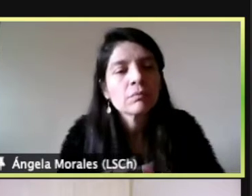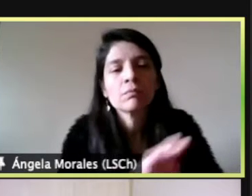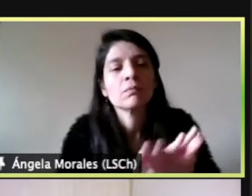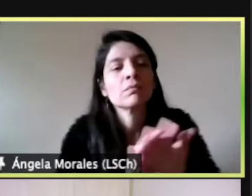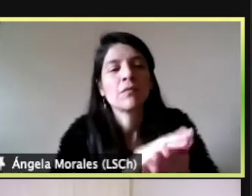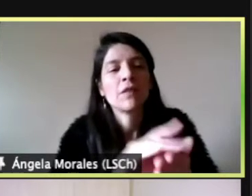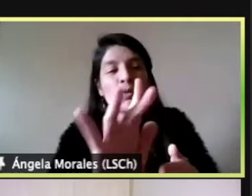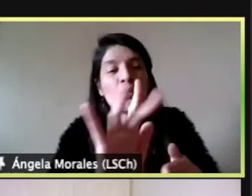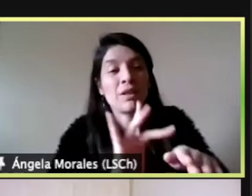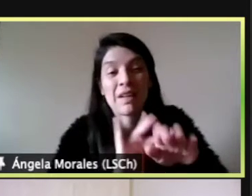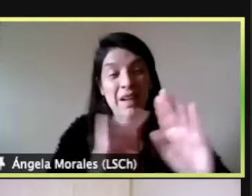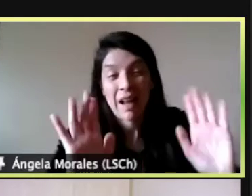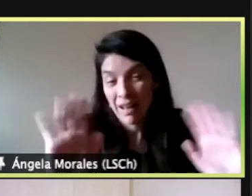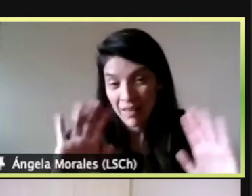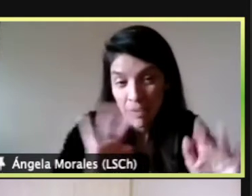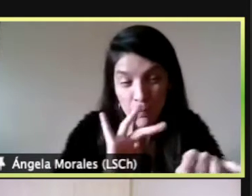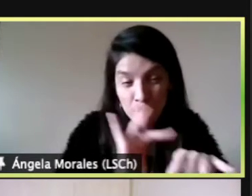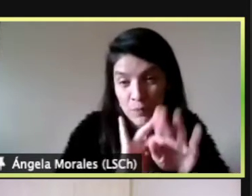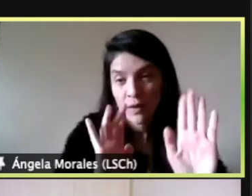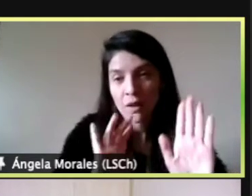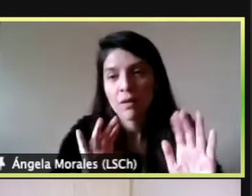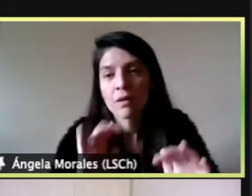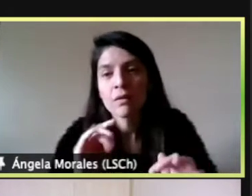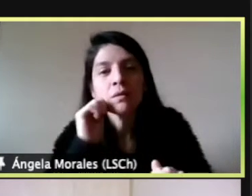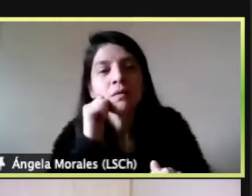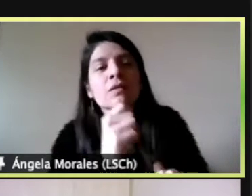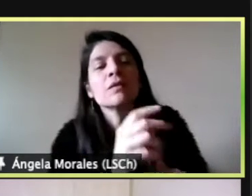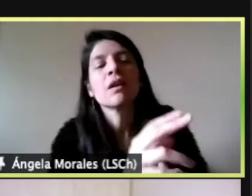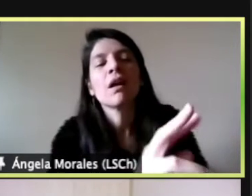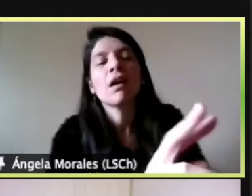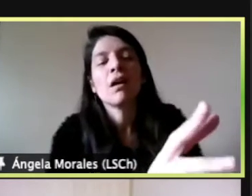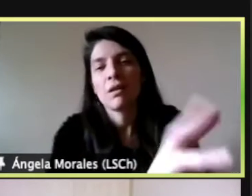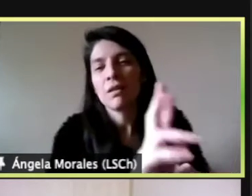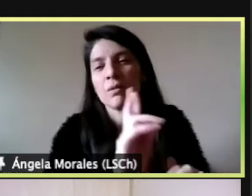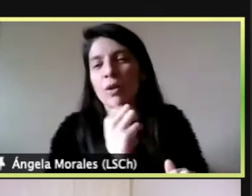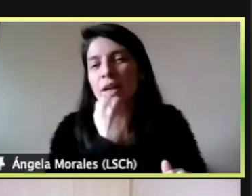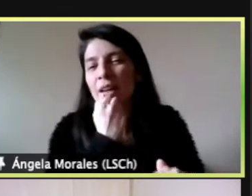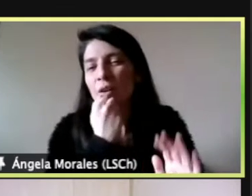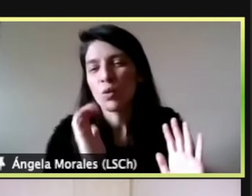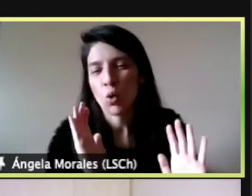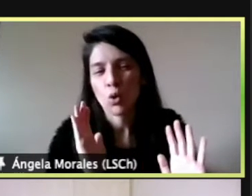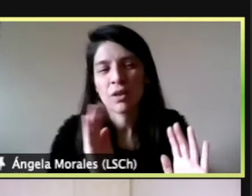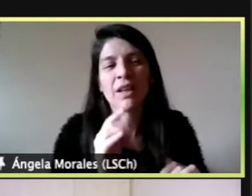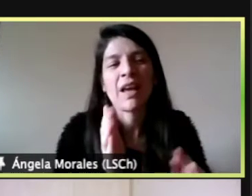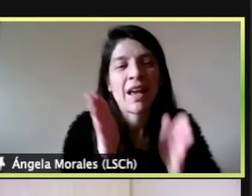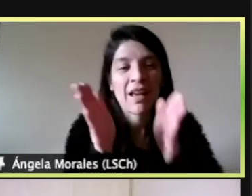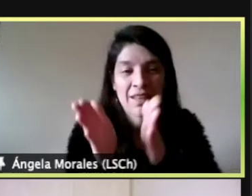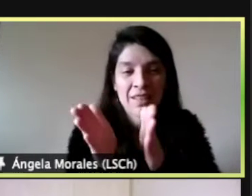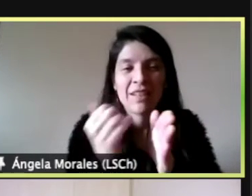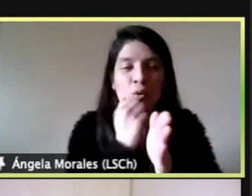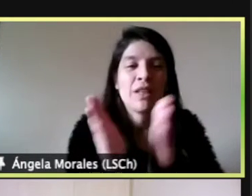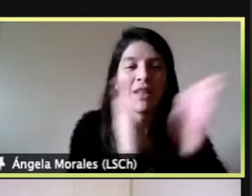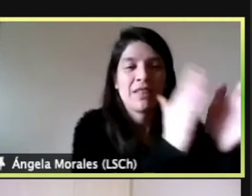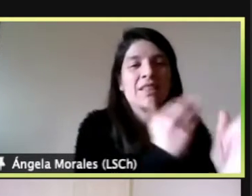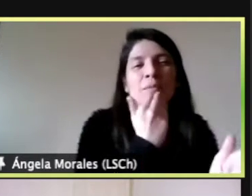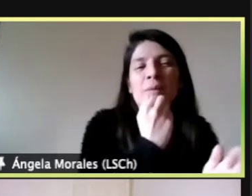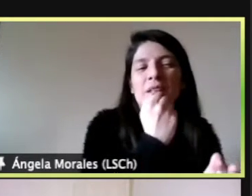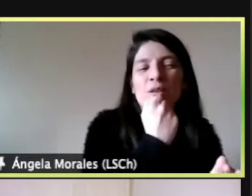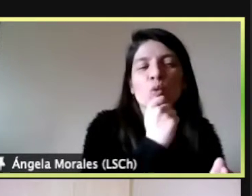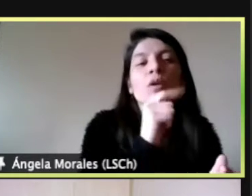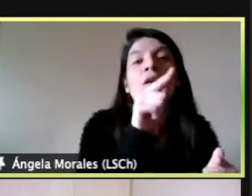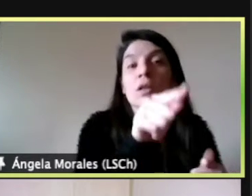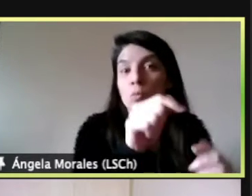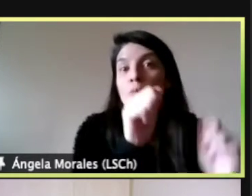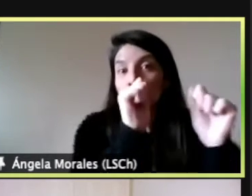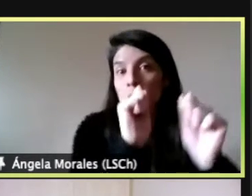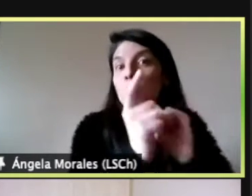salir estos valores de error acá también. Entonces eso lo vamos a cambiar. ¿Cómo lo vamos a cambiar? Esto es simple. Existe